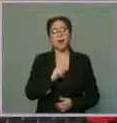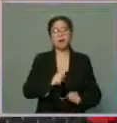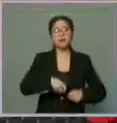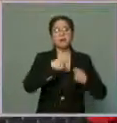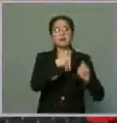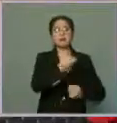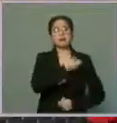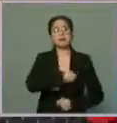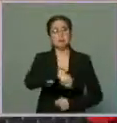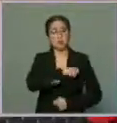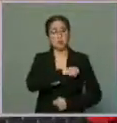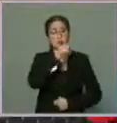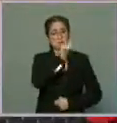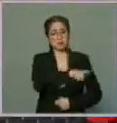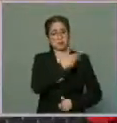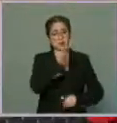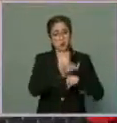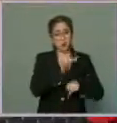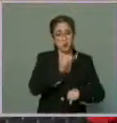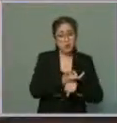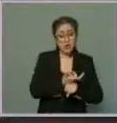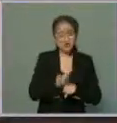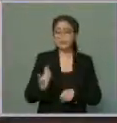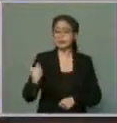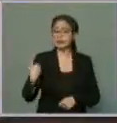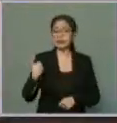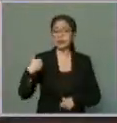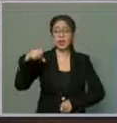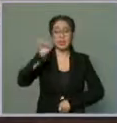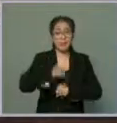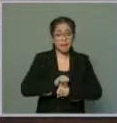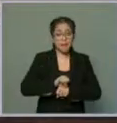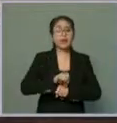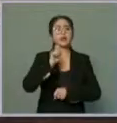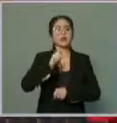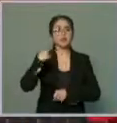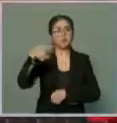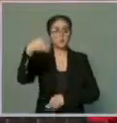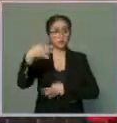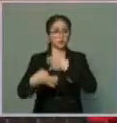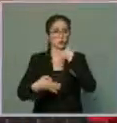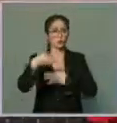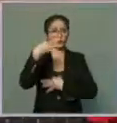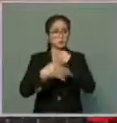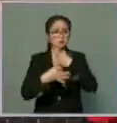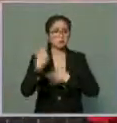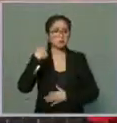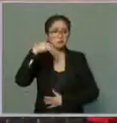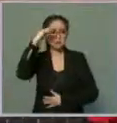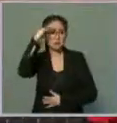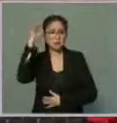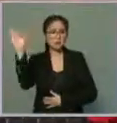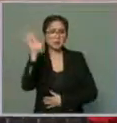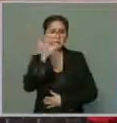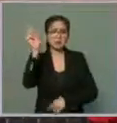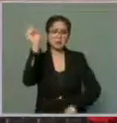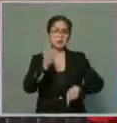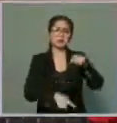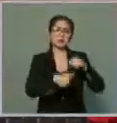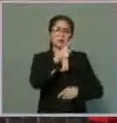que ahora, hace un par de semanas, pues un juez parece abrir la puerta que pueda desaparecer